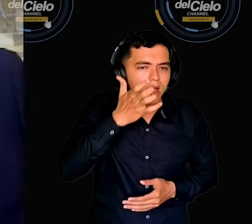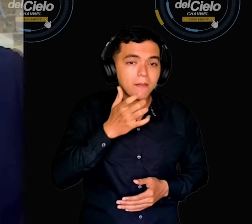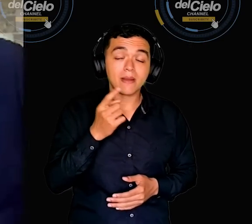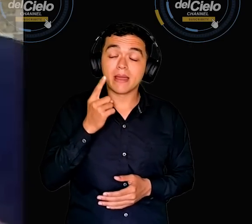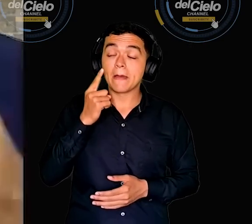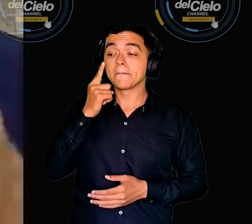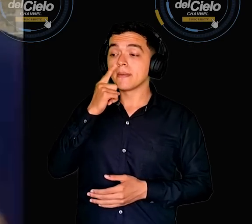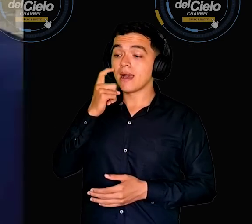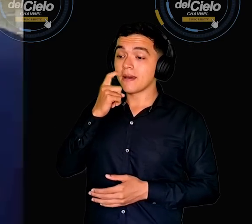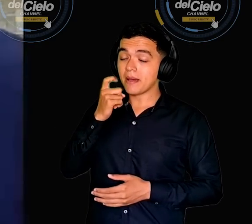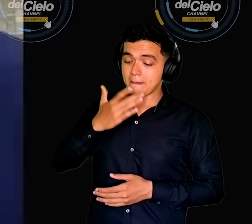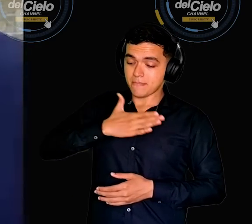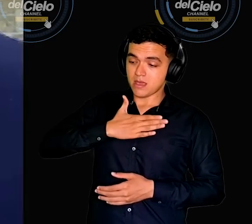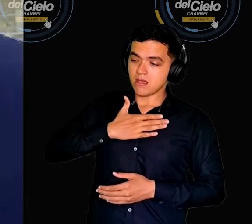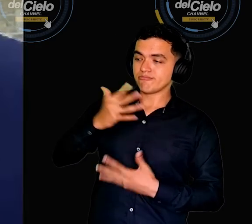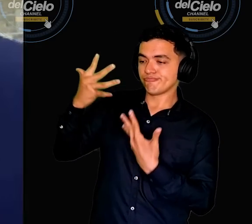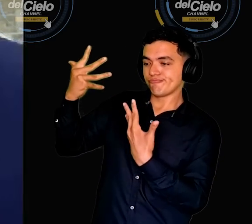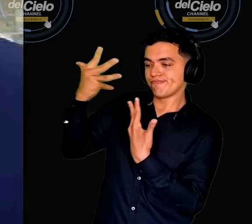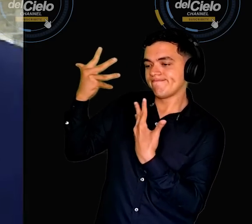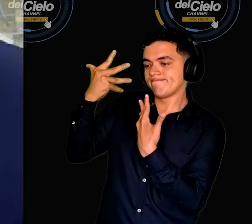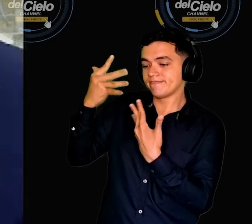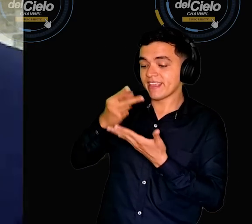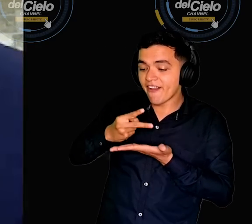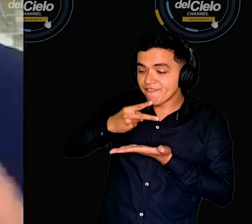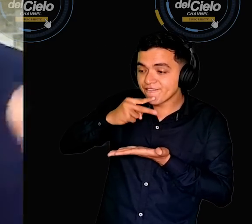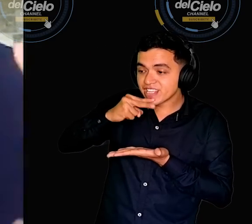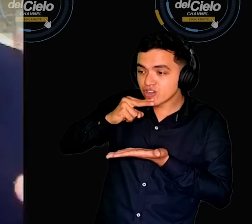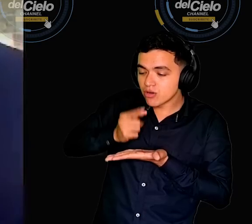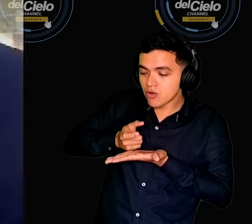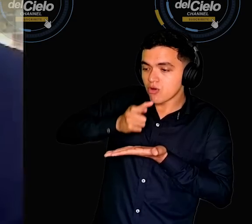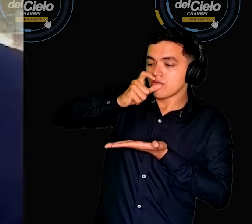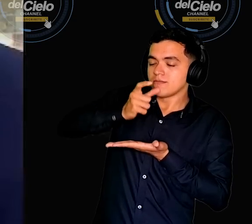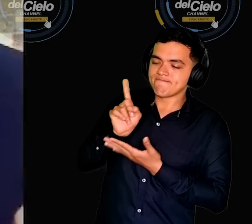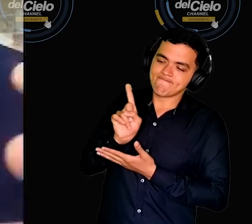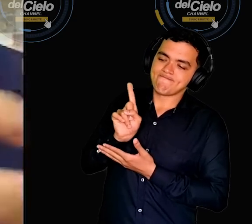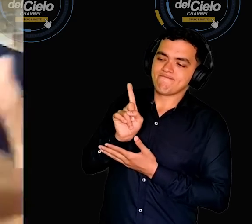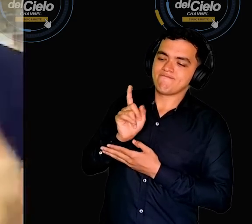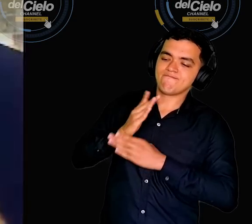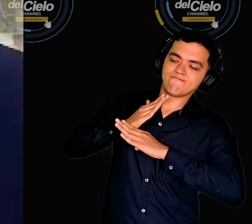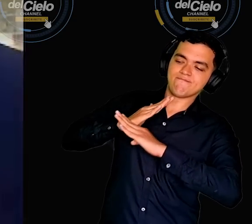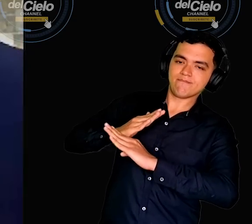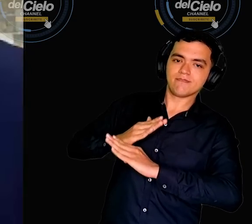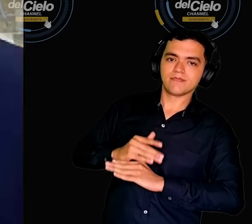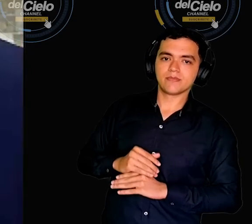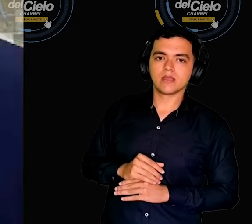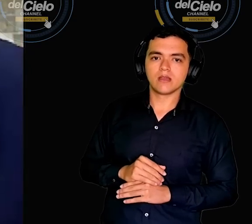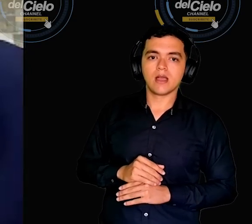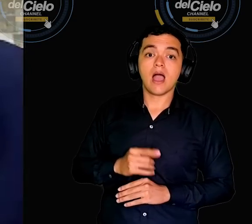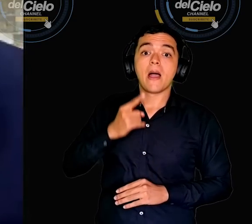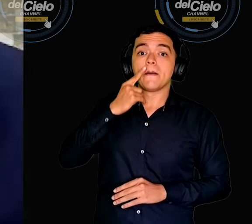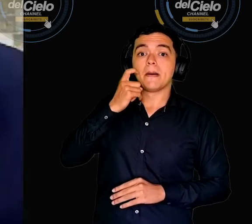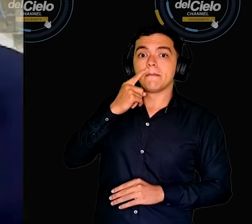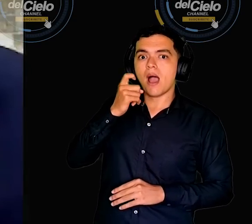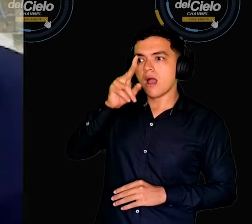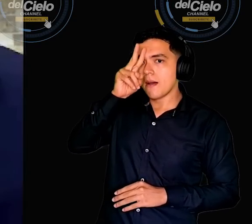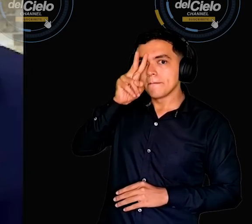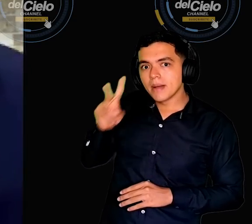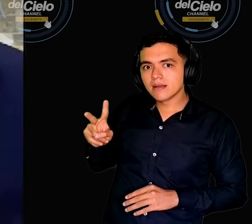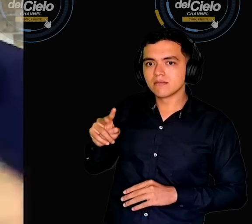Dios, logró construirla entre él y su hijo. Y su hijo confiaba plenamente en que su